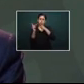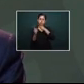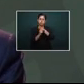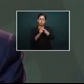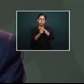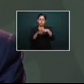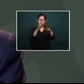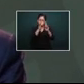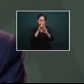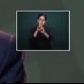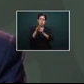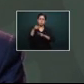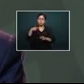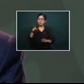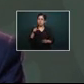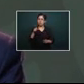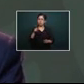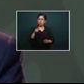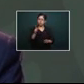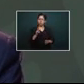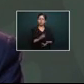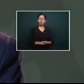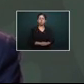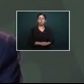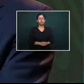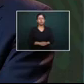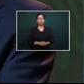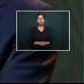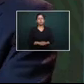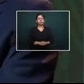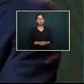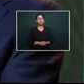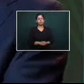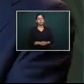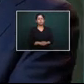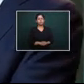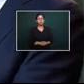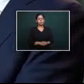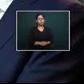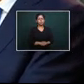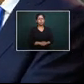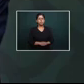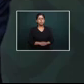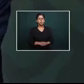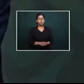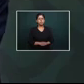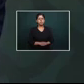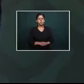pero sí debe de